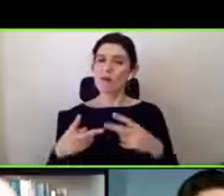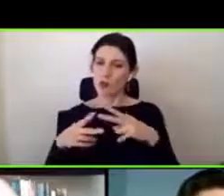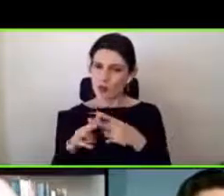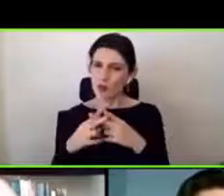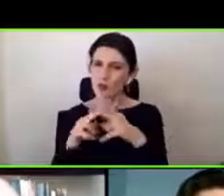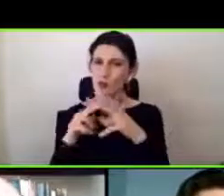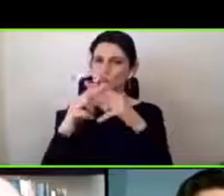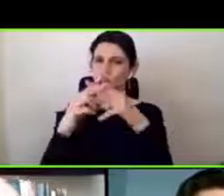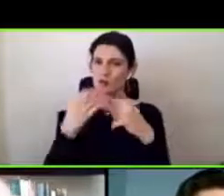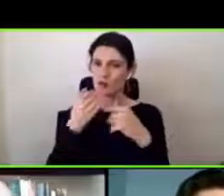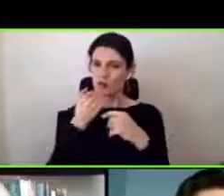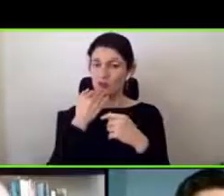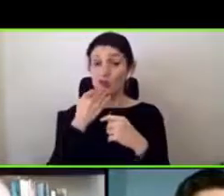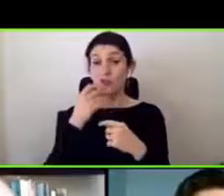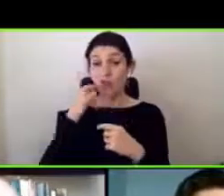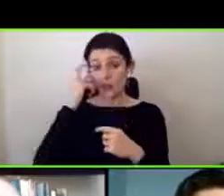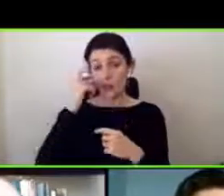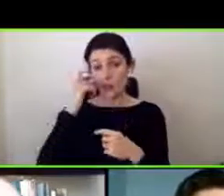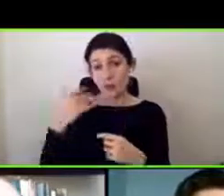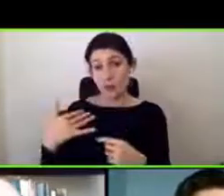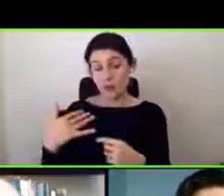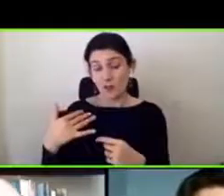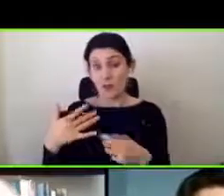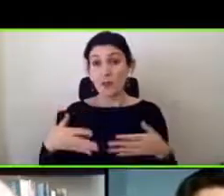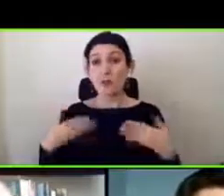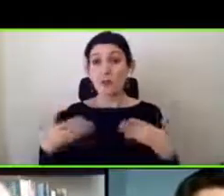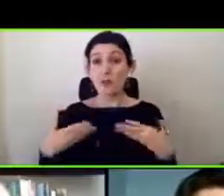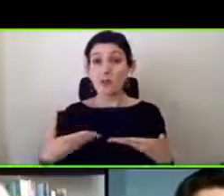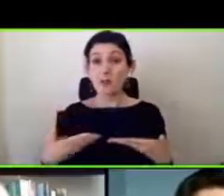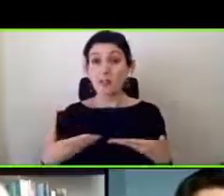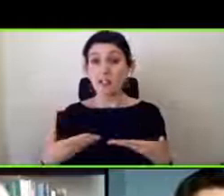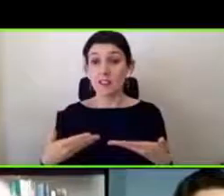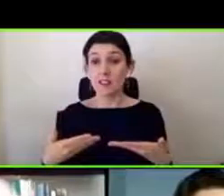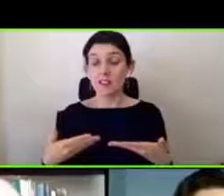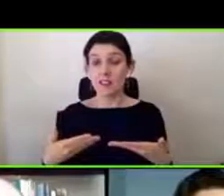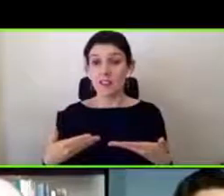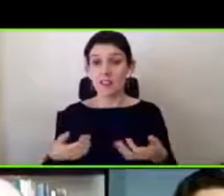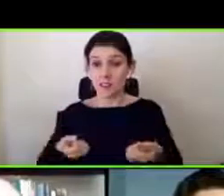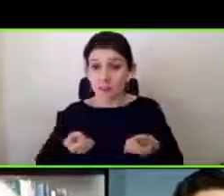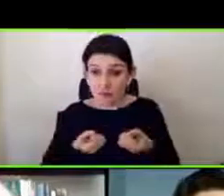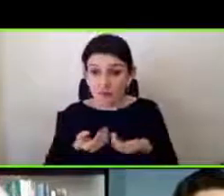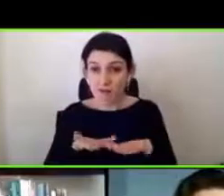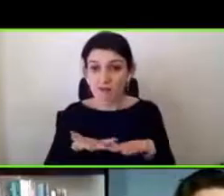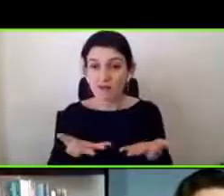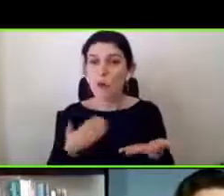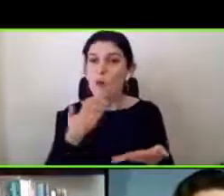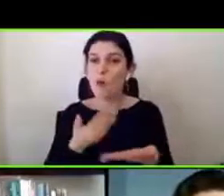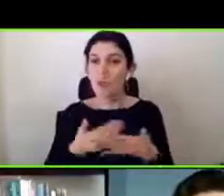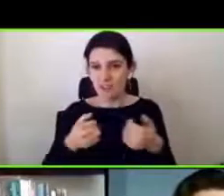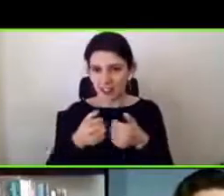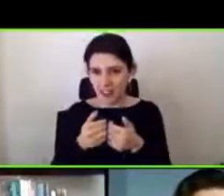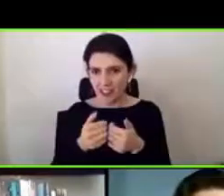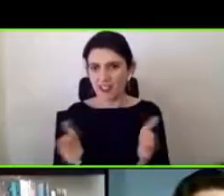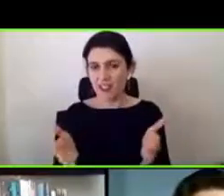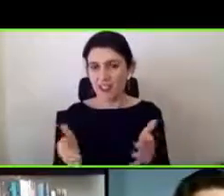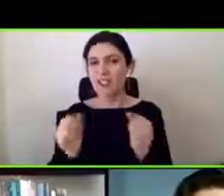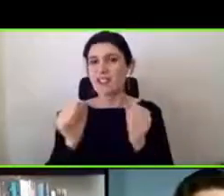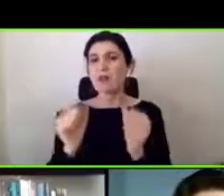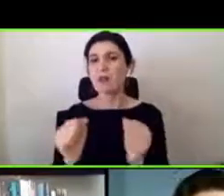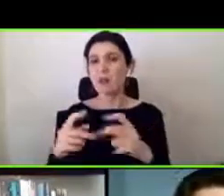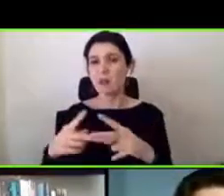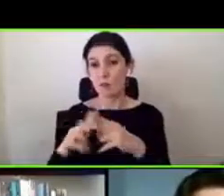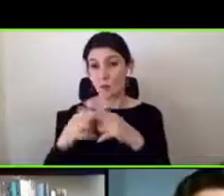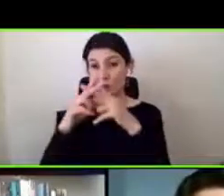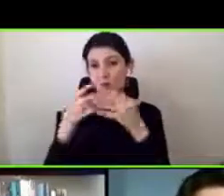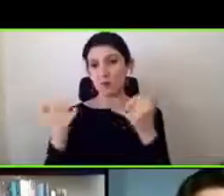yo también lo vería desde ahí, creo que la motivación también se despliega en la medida en que haya libertad y espacio para construir en el juego.